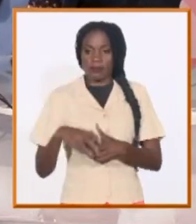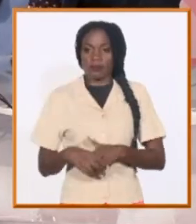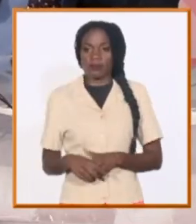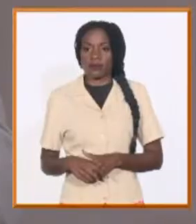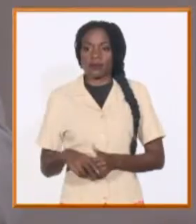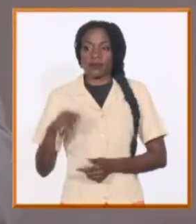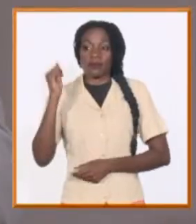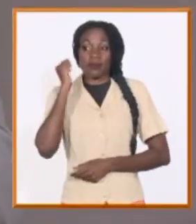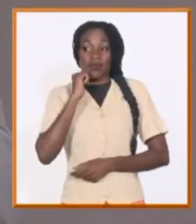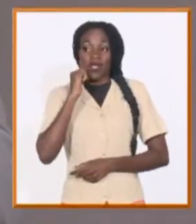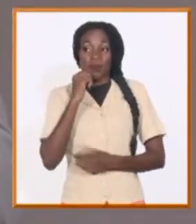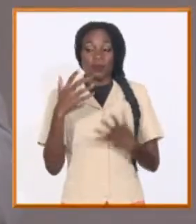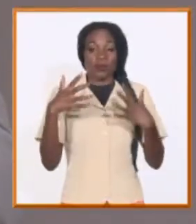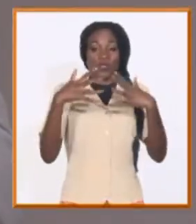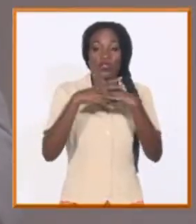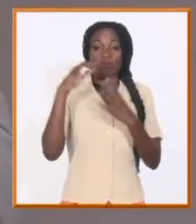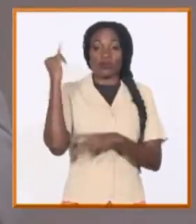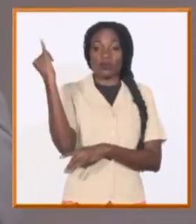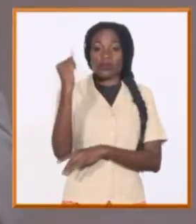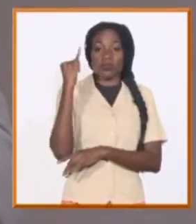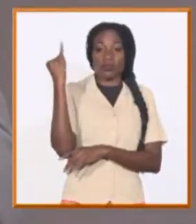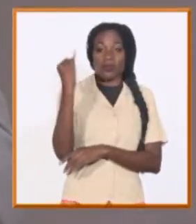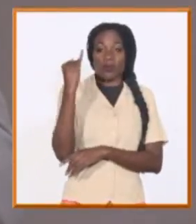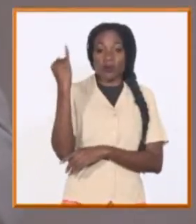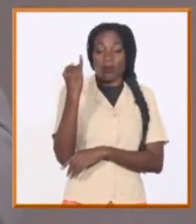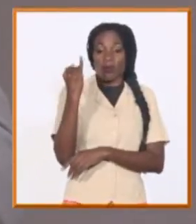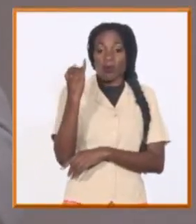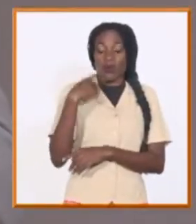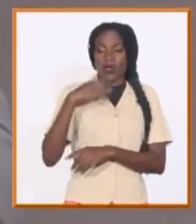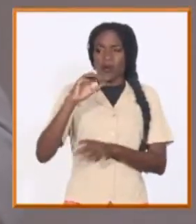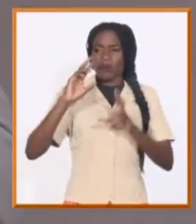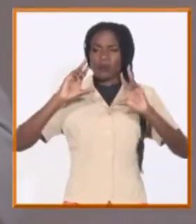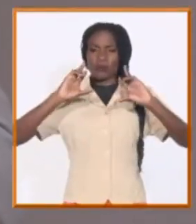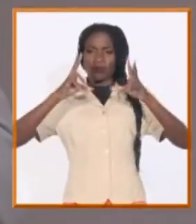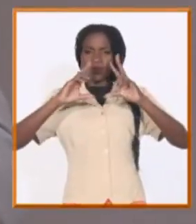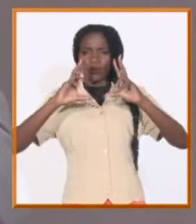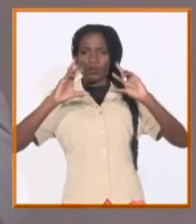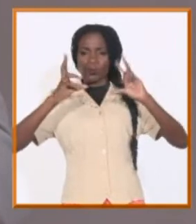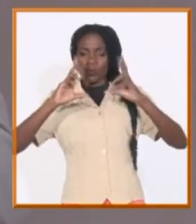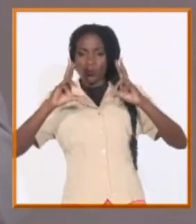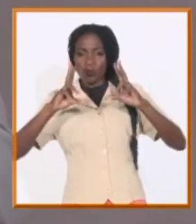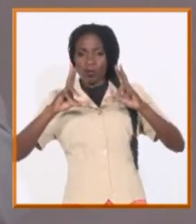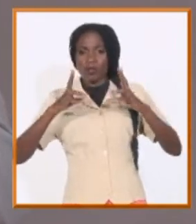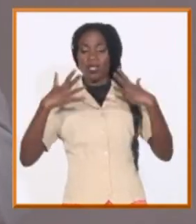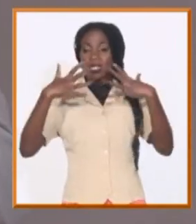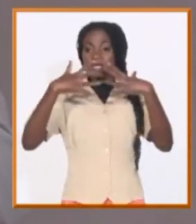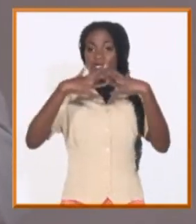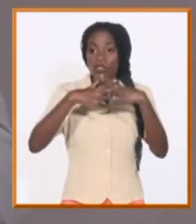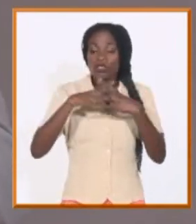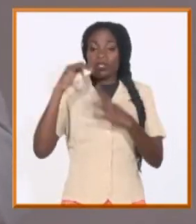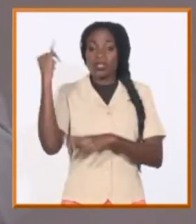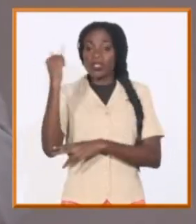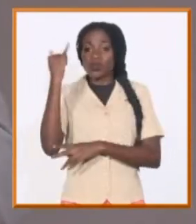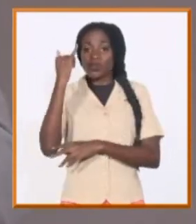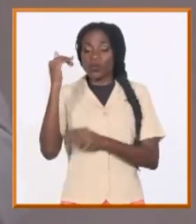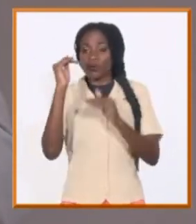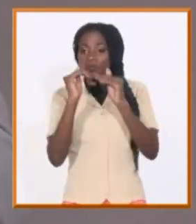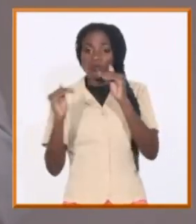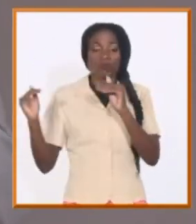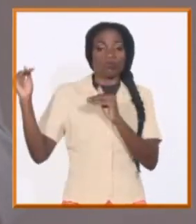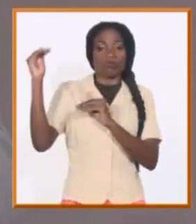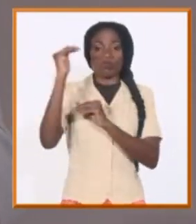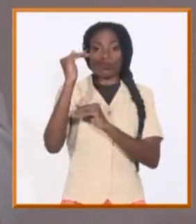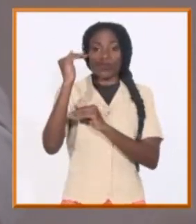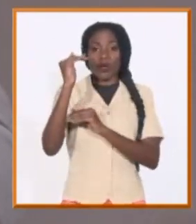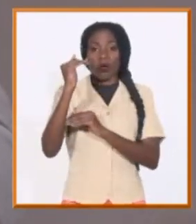además roce internacional, digamos, Duanis hablaba del voleibol, de altura. Roce internacional de altura, de primer nivel. Y yo